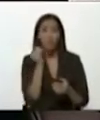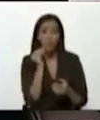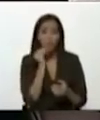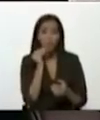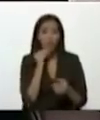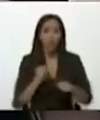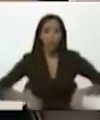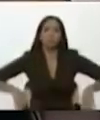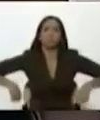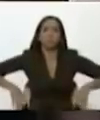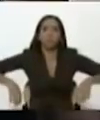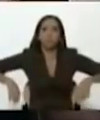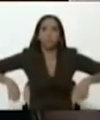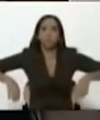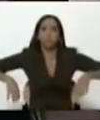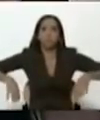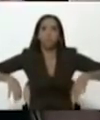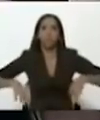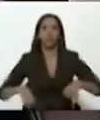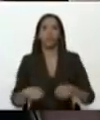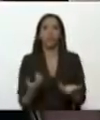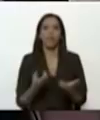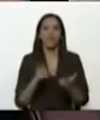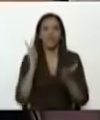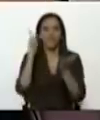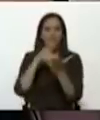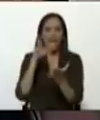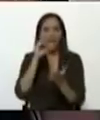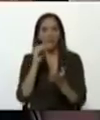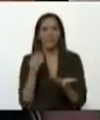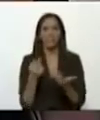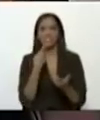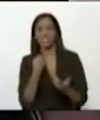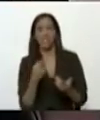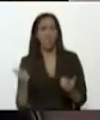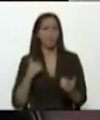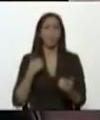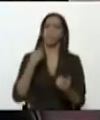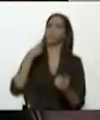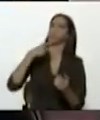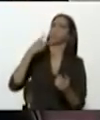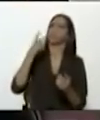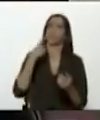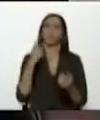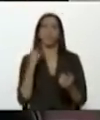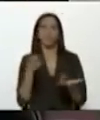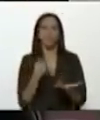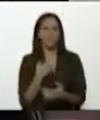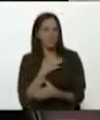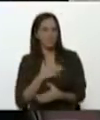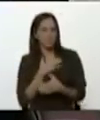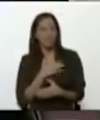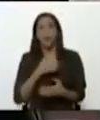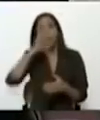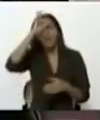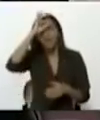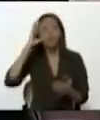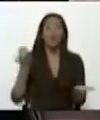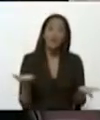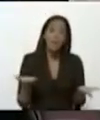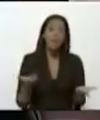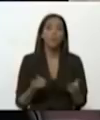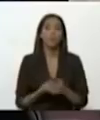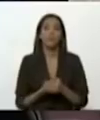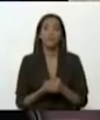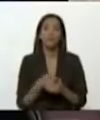gordito, mofletudo, apareces por ahí, ¿verdad? Diciendo cualquier tipo de cosas por tu resentimiento, porque no sabemos si